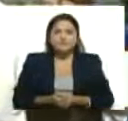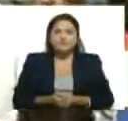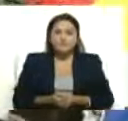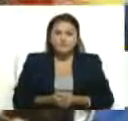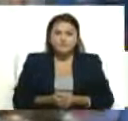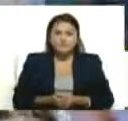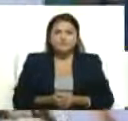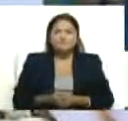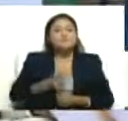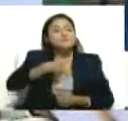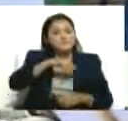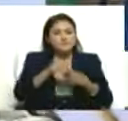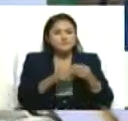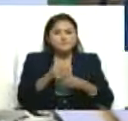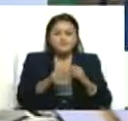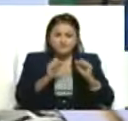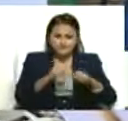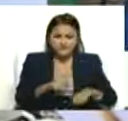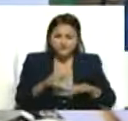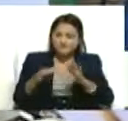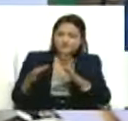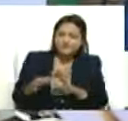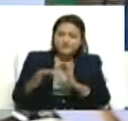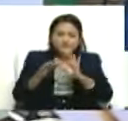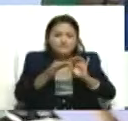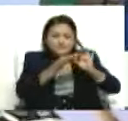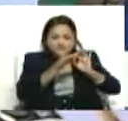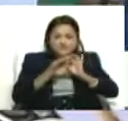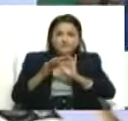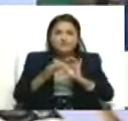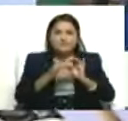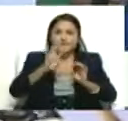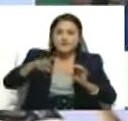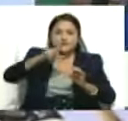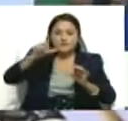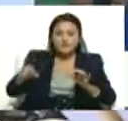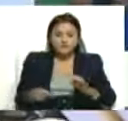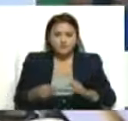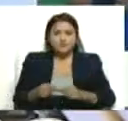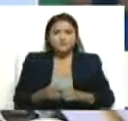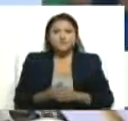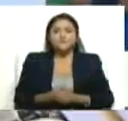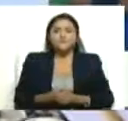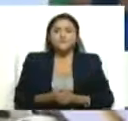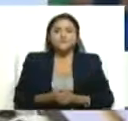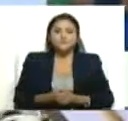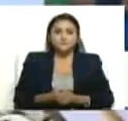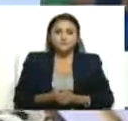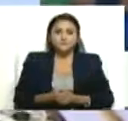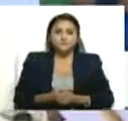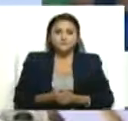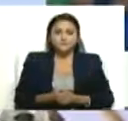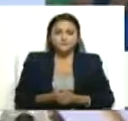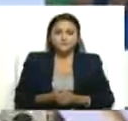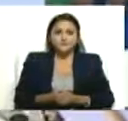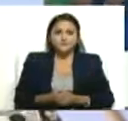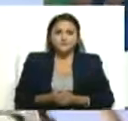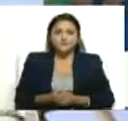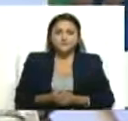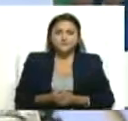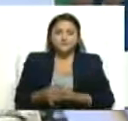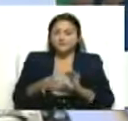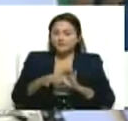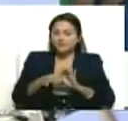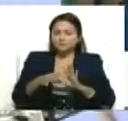tenemos que hacer. Busquemos los puntos que nos unen. Nos une el Esequibo. Nos une el Esequibo. Las cosas que nos